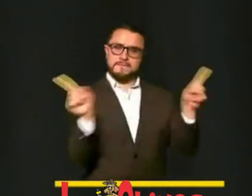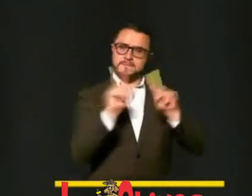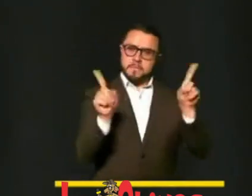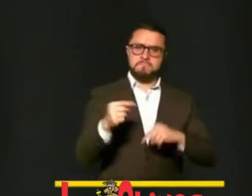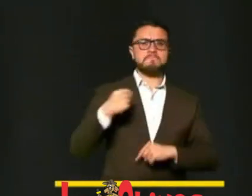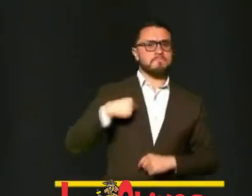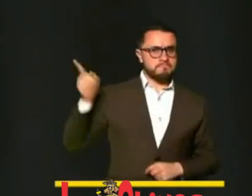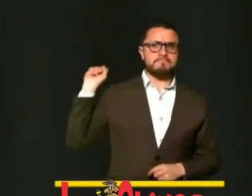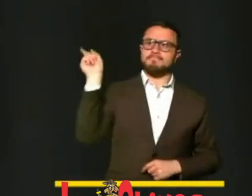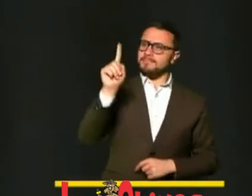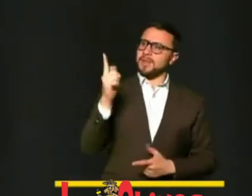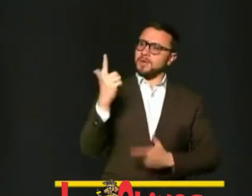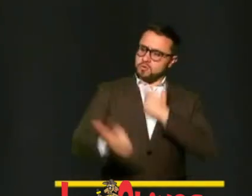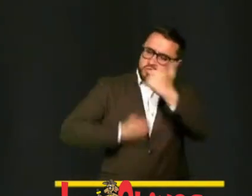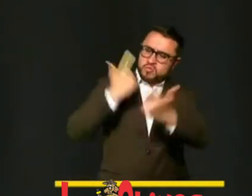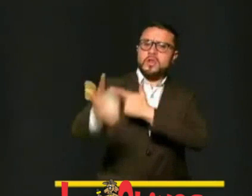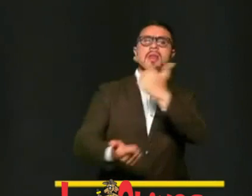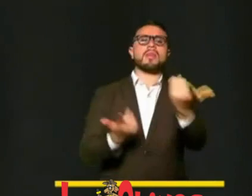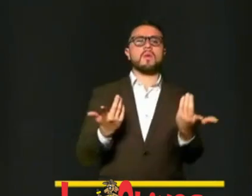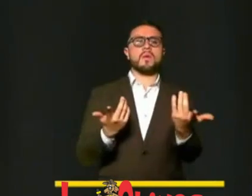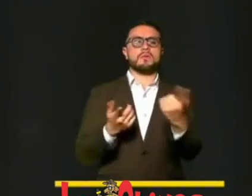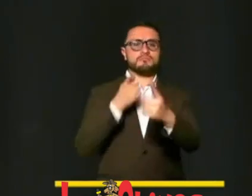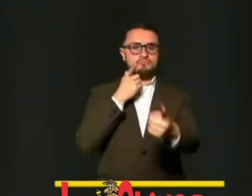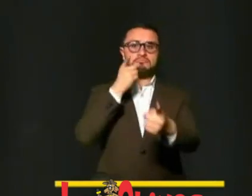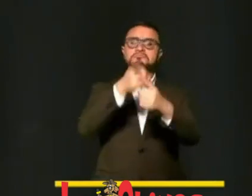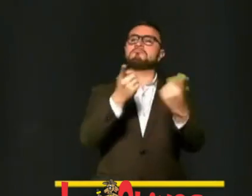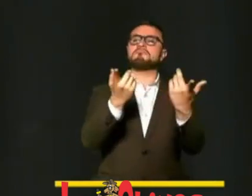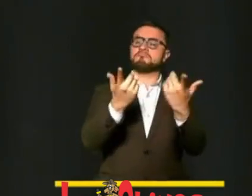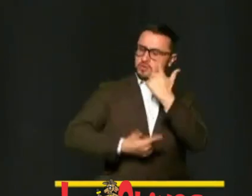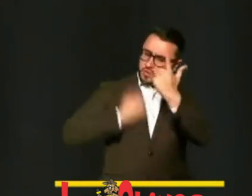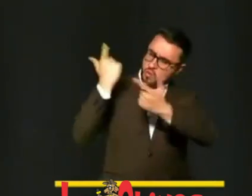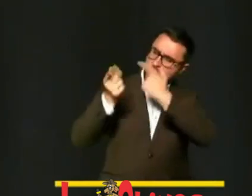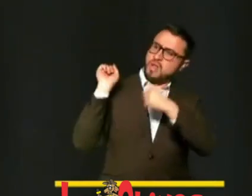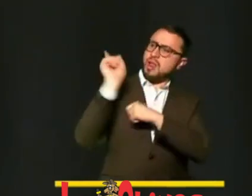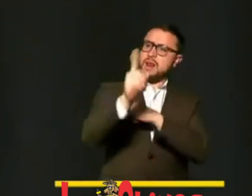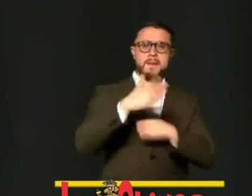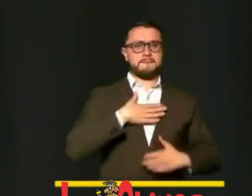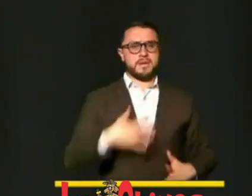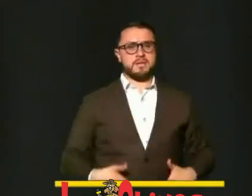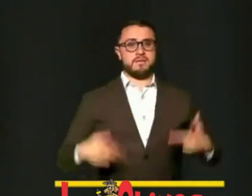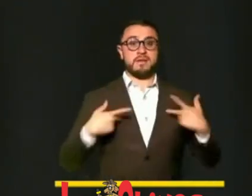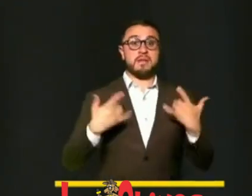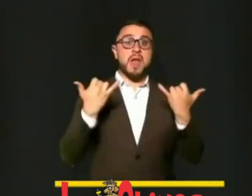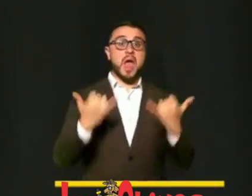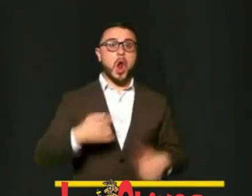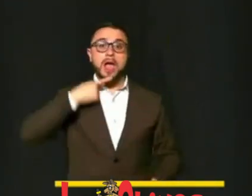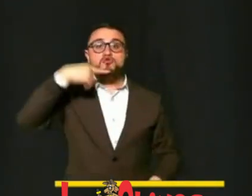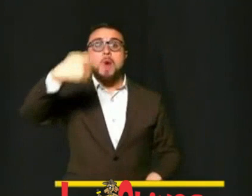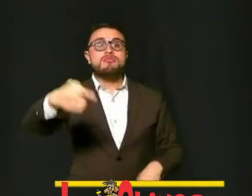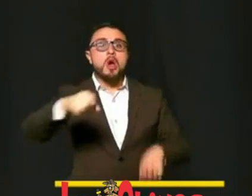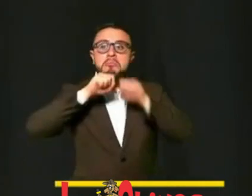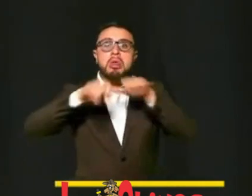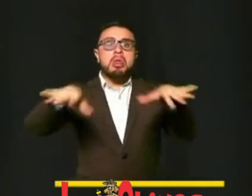luchado mucho he luchado mucho para que aquí vengan con ese cuentico